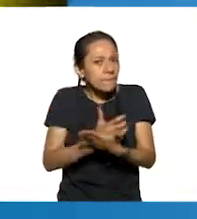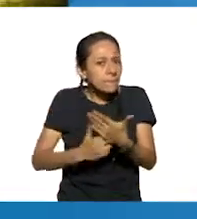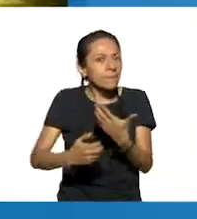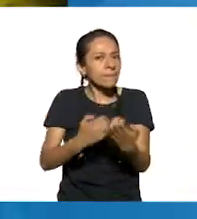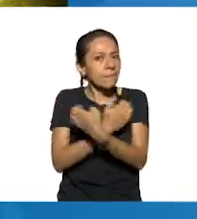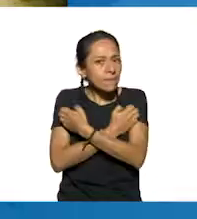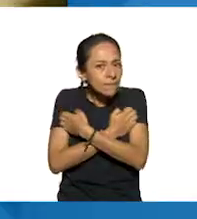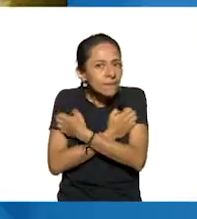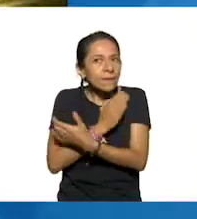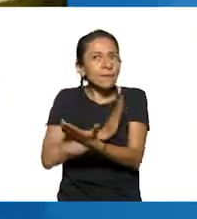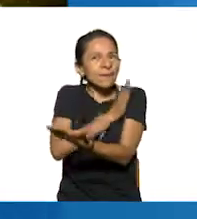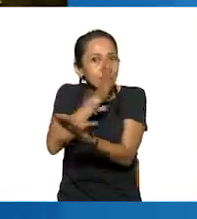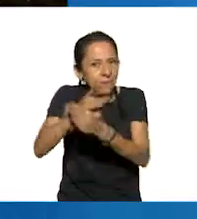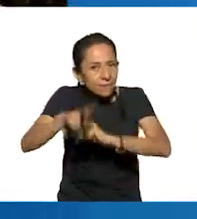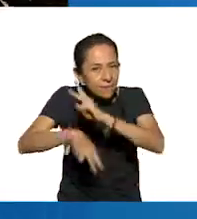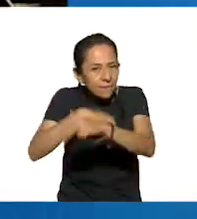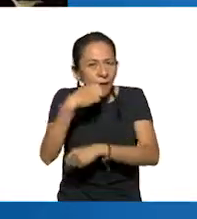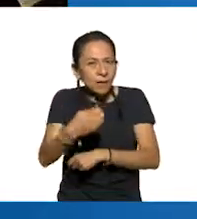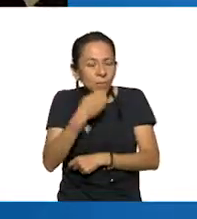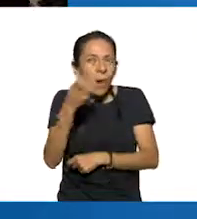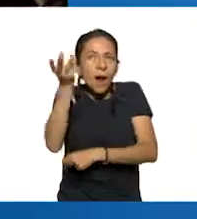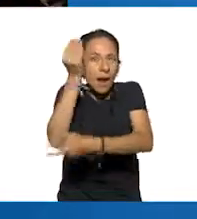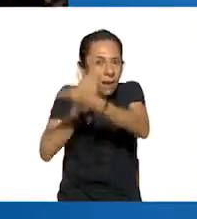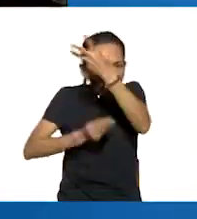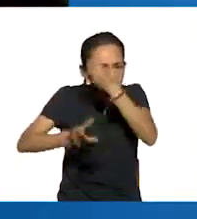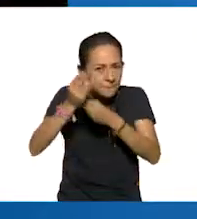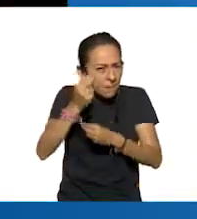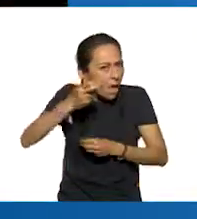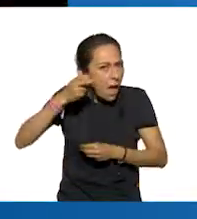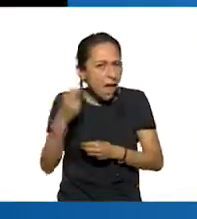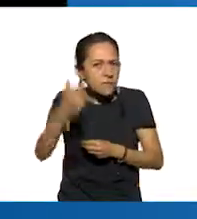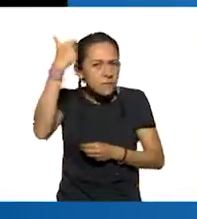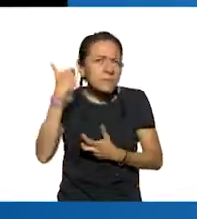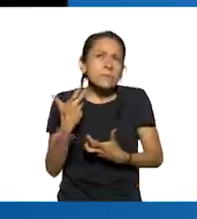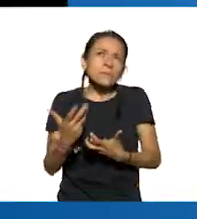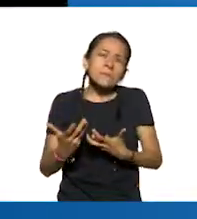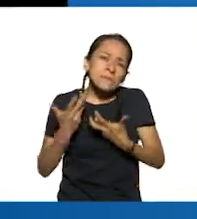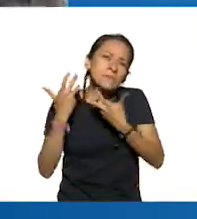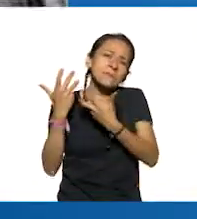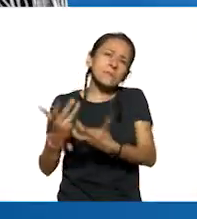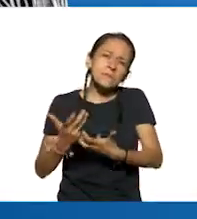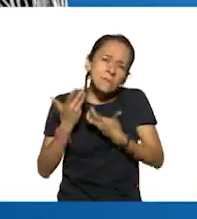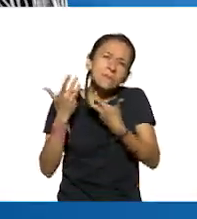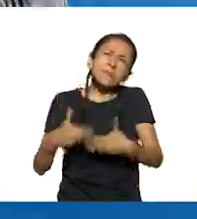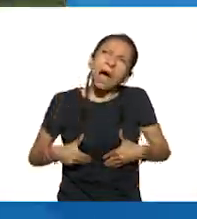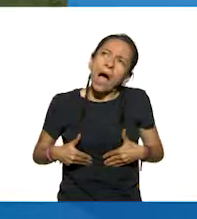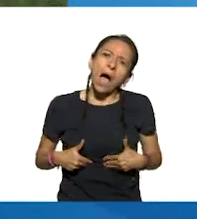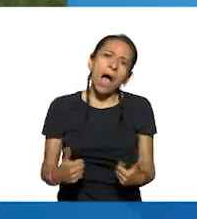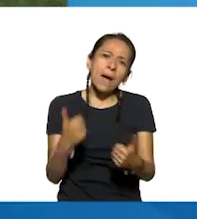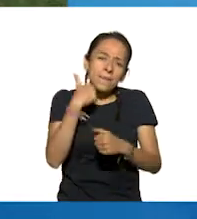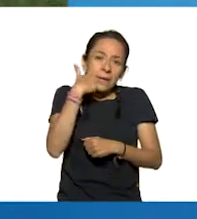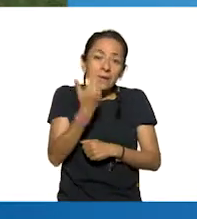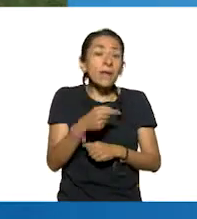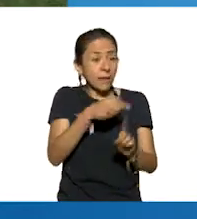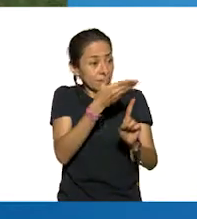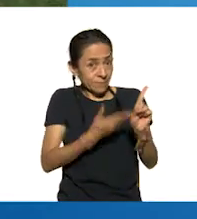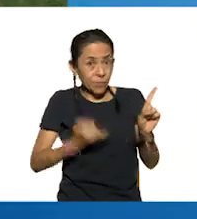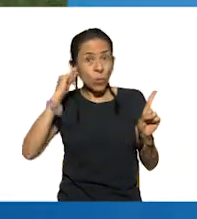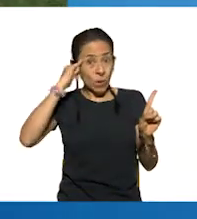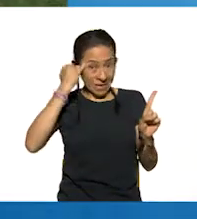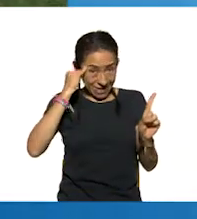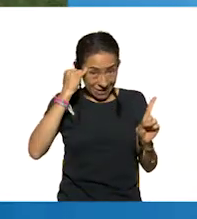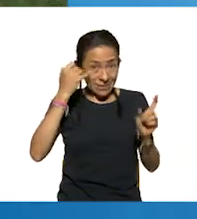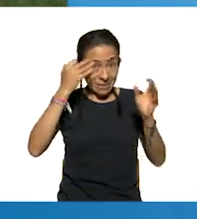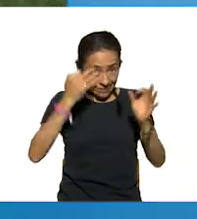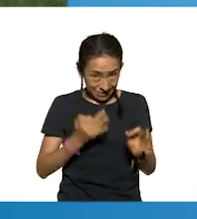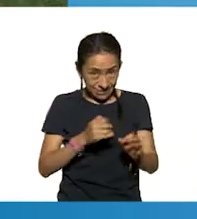aprender. Y eso revela algo verdaderamente increíble porque él era un niño indio zapoteca, o